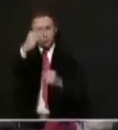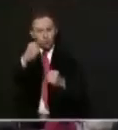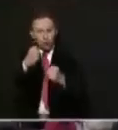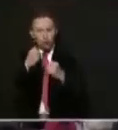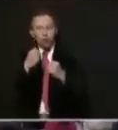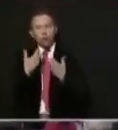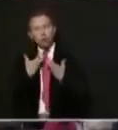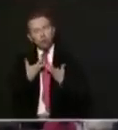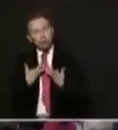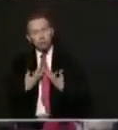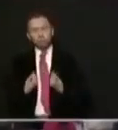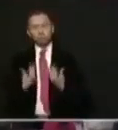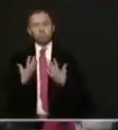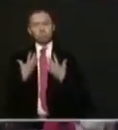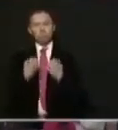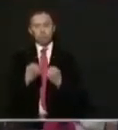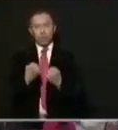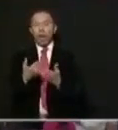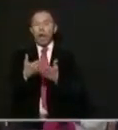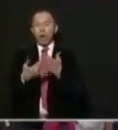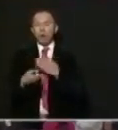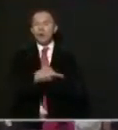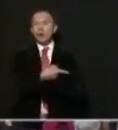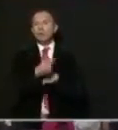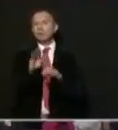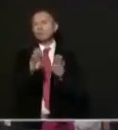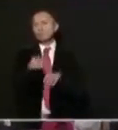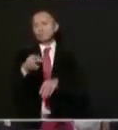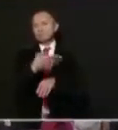Vamos en este a escuchar caso, ahora presidente. Al médico, el varón.